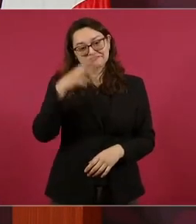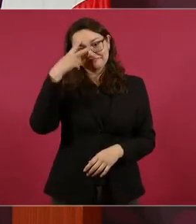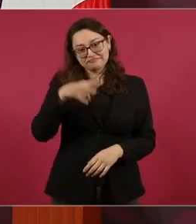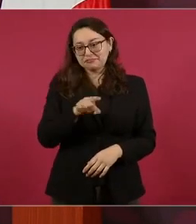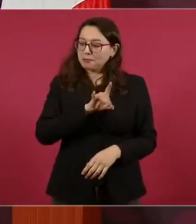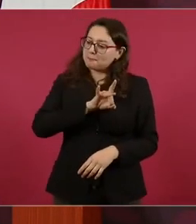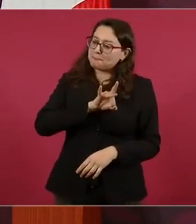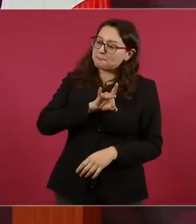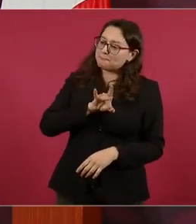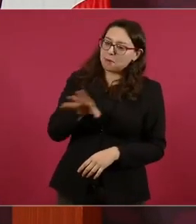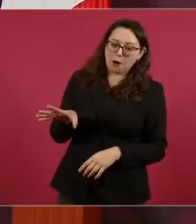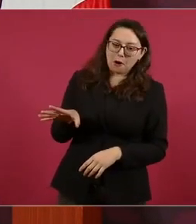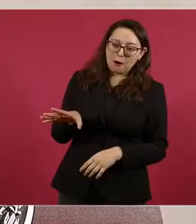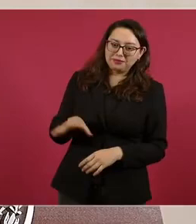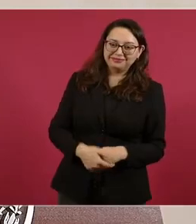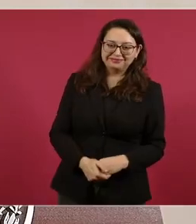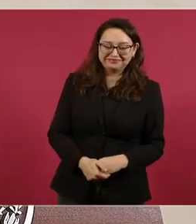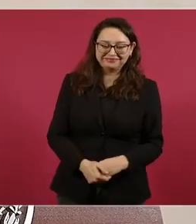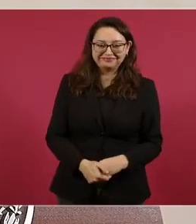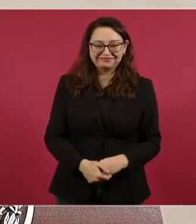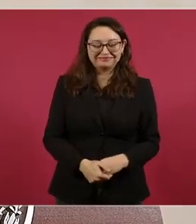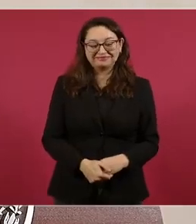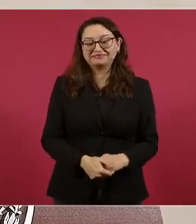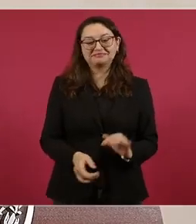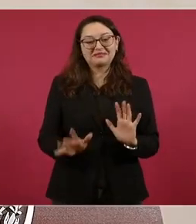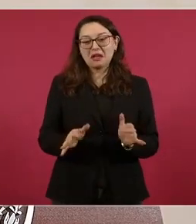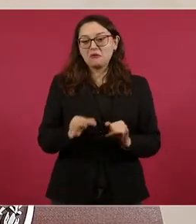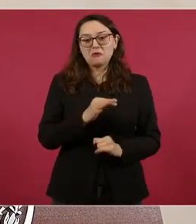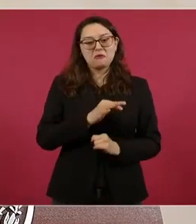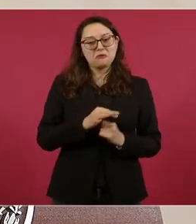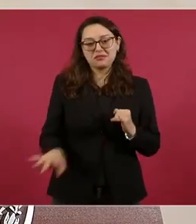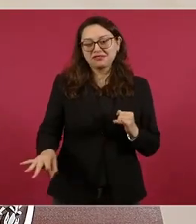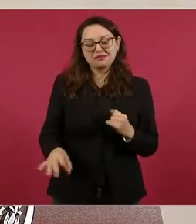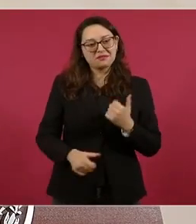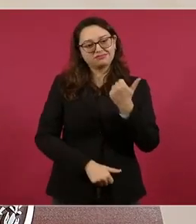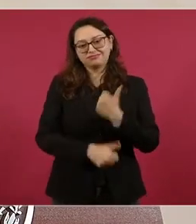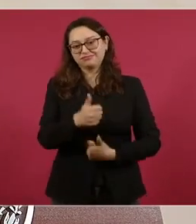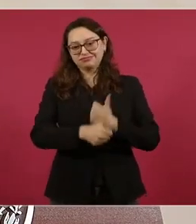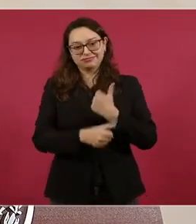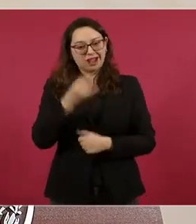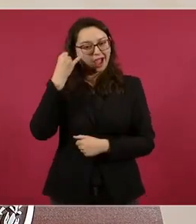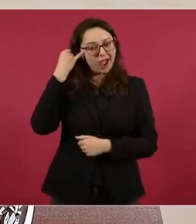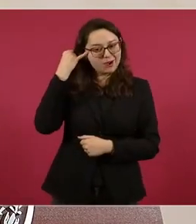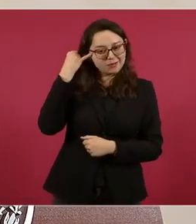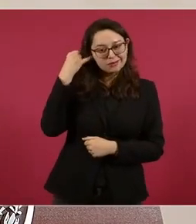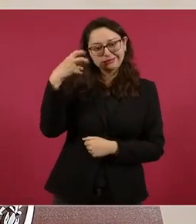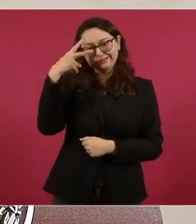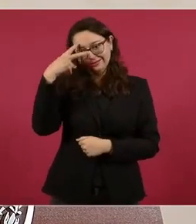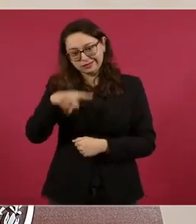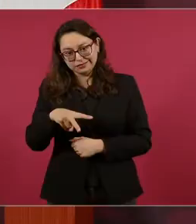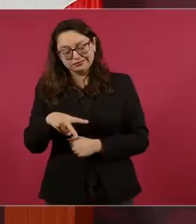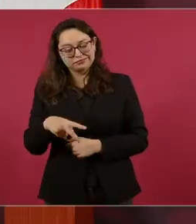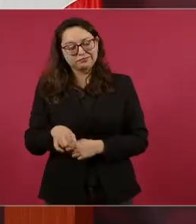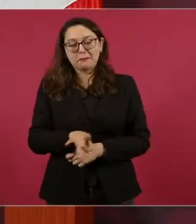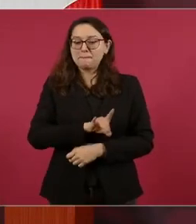arregló en la final creo que fue el que